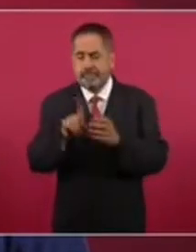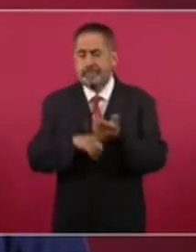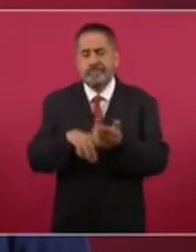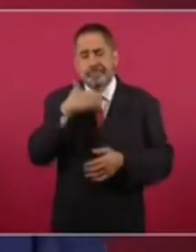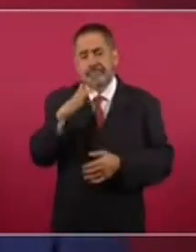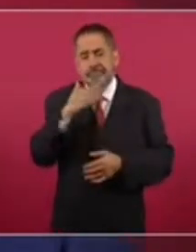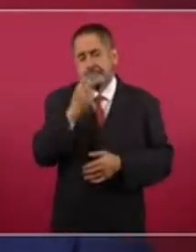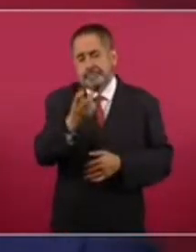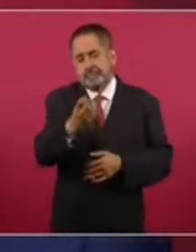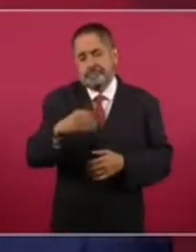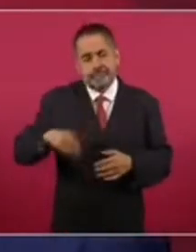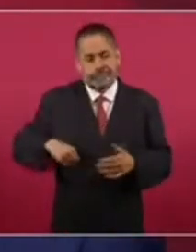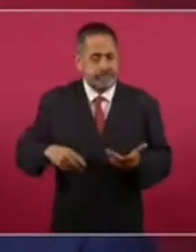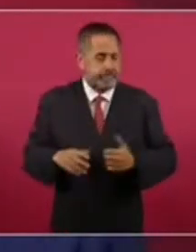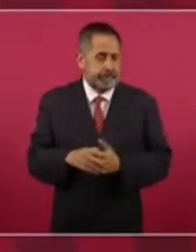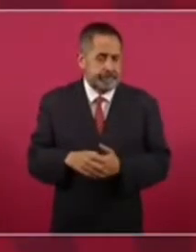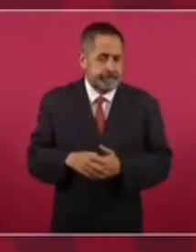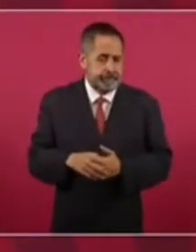y que había que